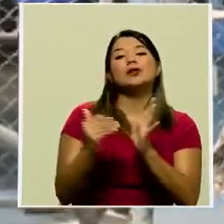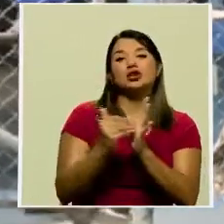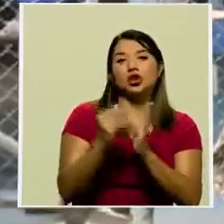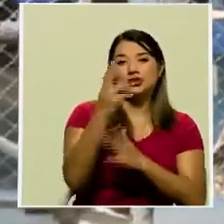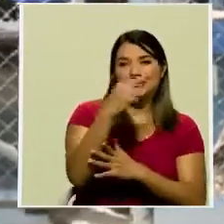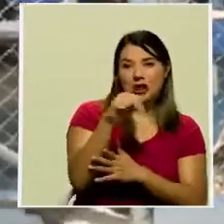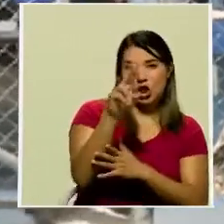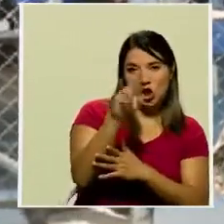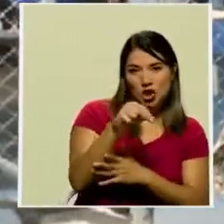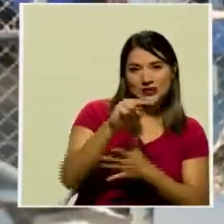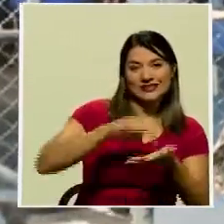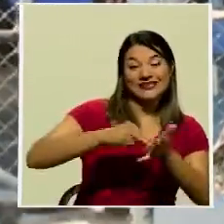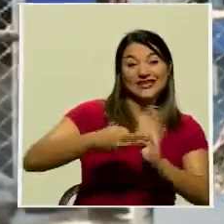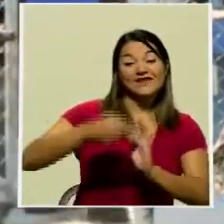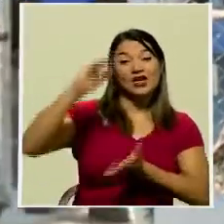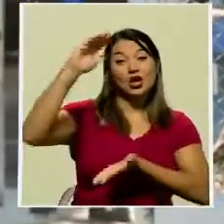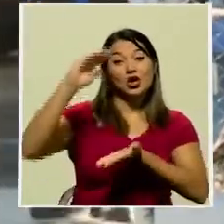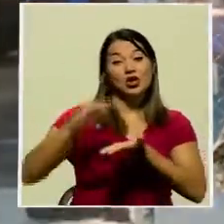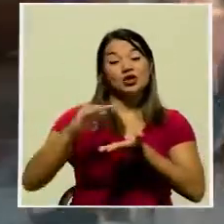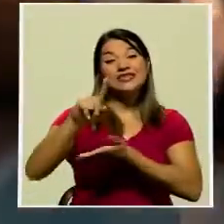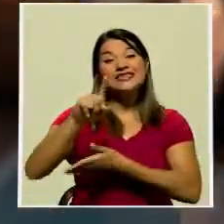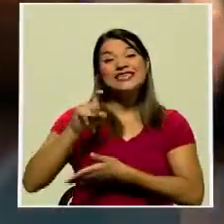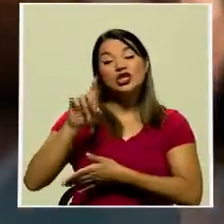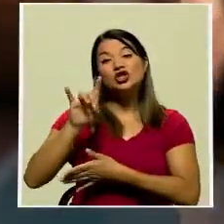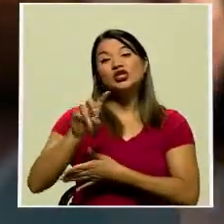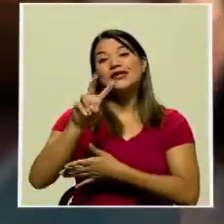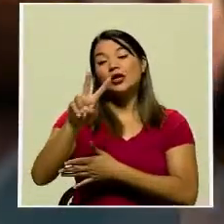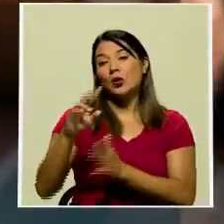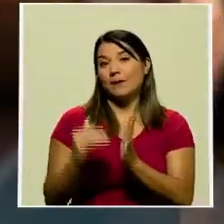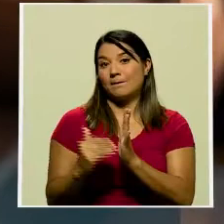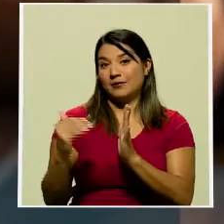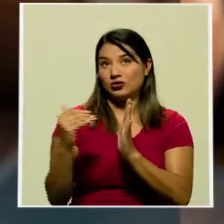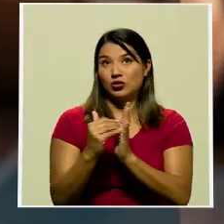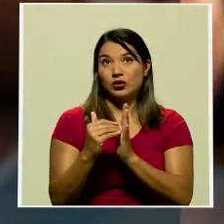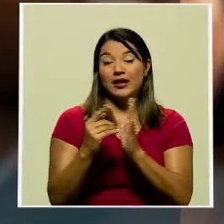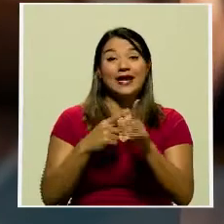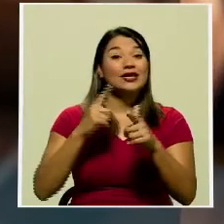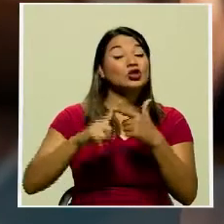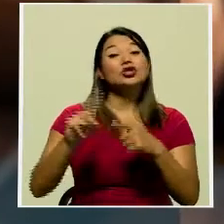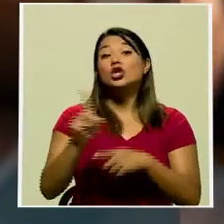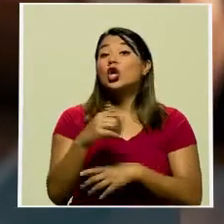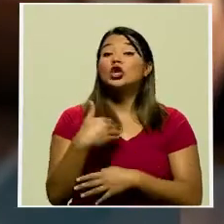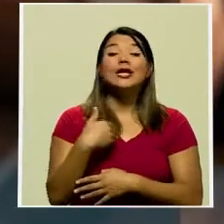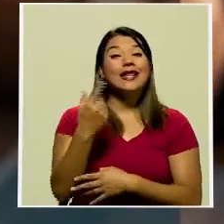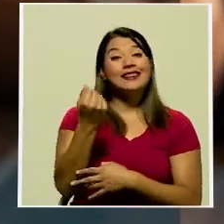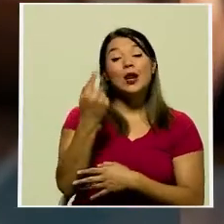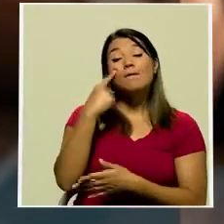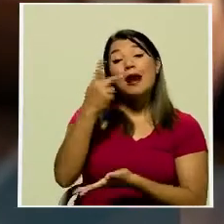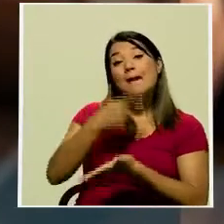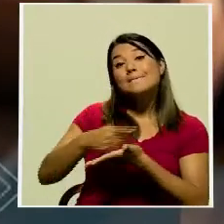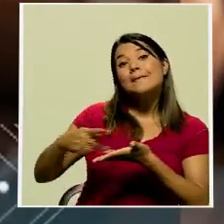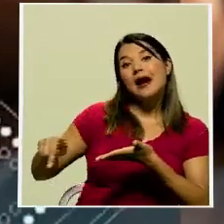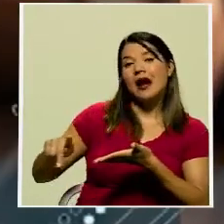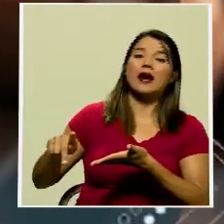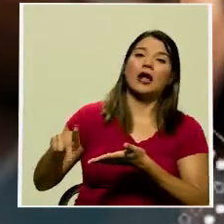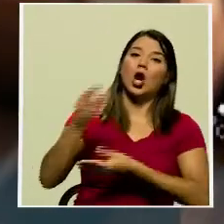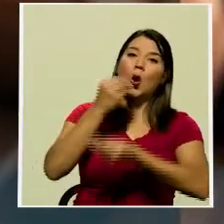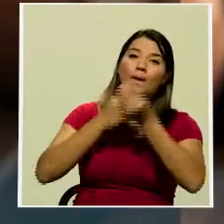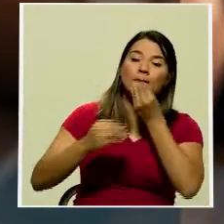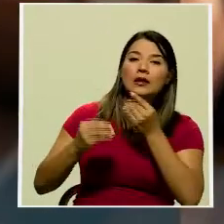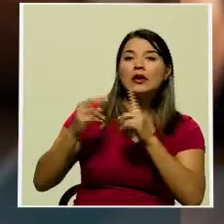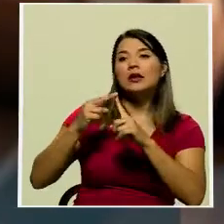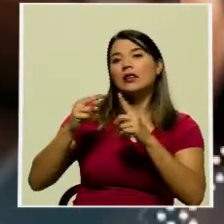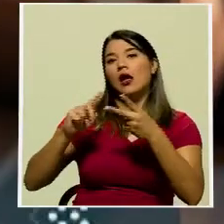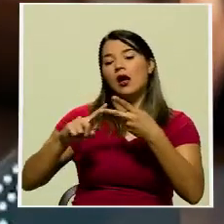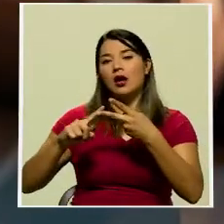quitaron 182 millones. De eso se quedaron sin el rubro para pagar viáticos, que era de 20 millones de colones.